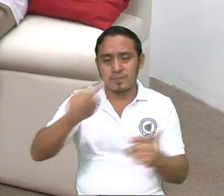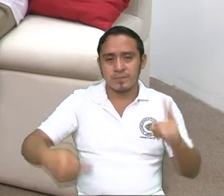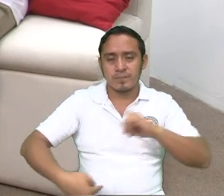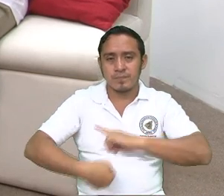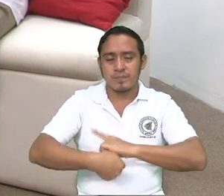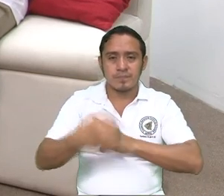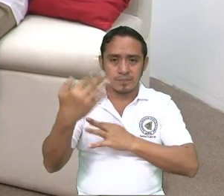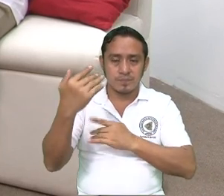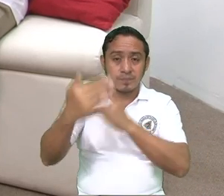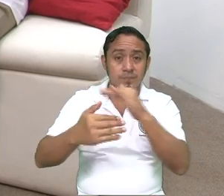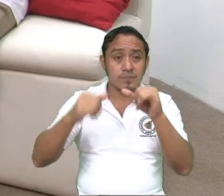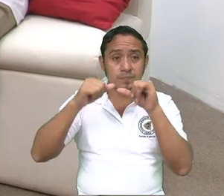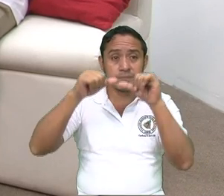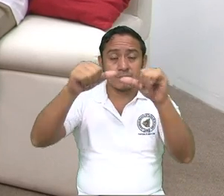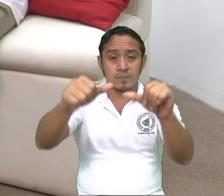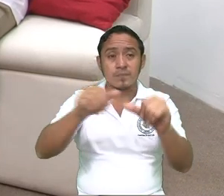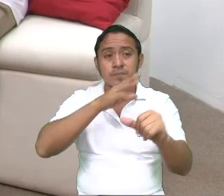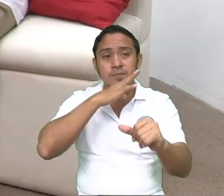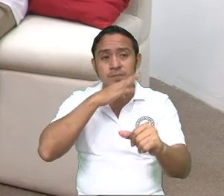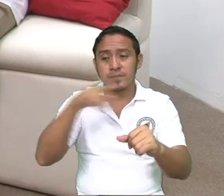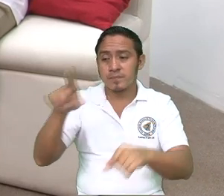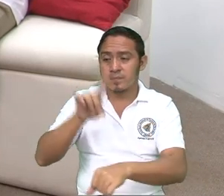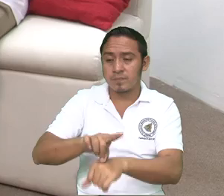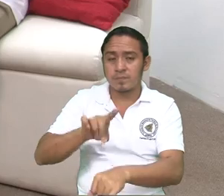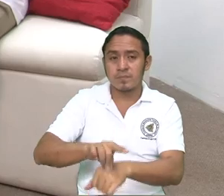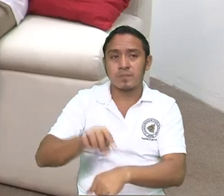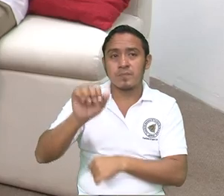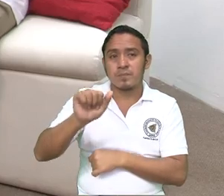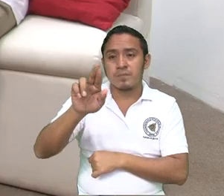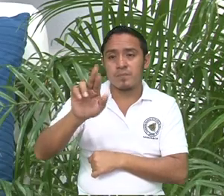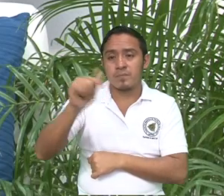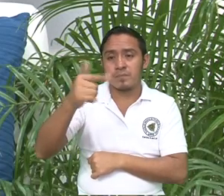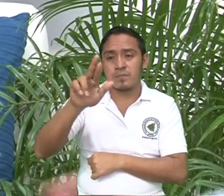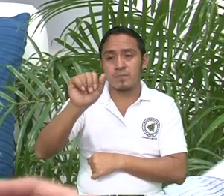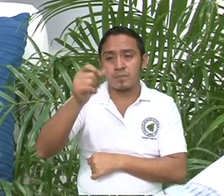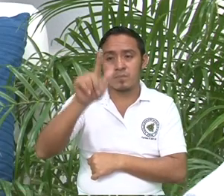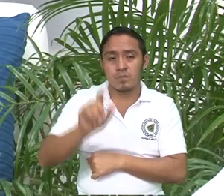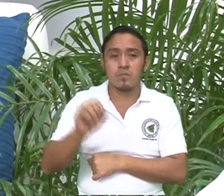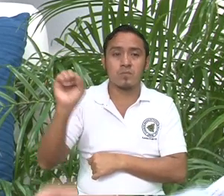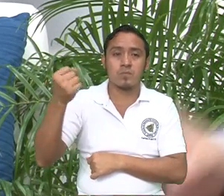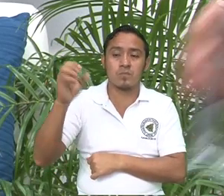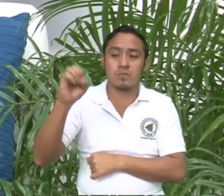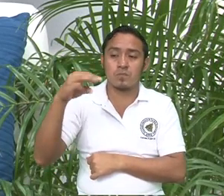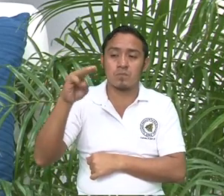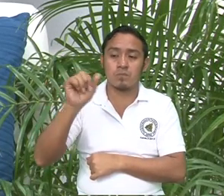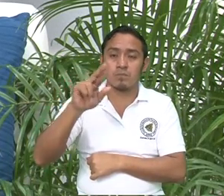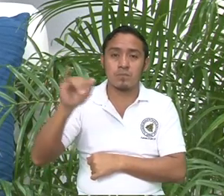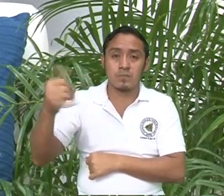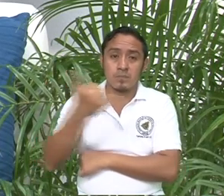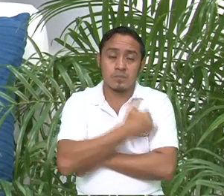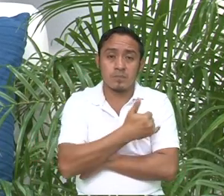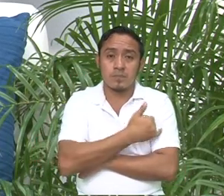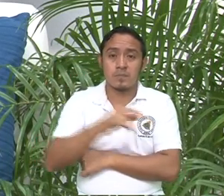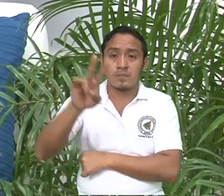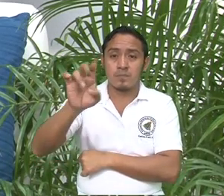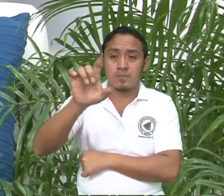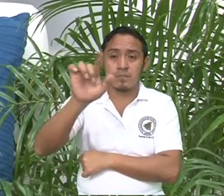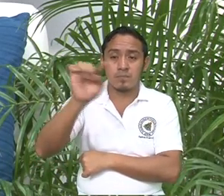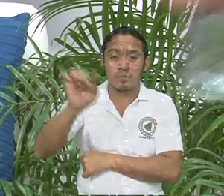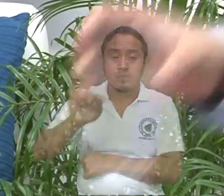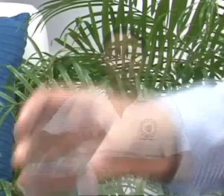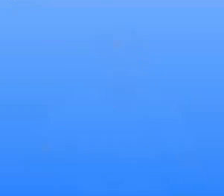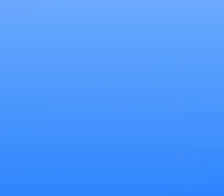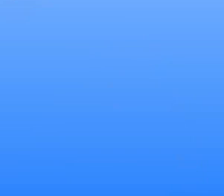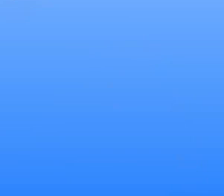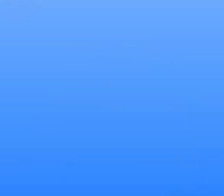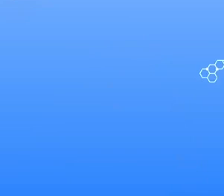cambie de canal que al volver continuaremos conversando con el doctor augusto somarriba internista del hospital fernando vélez paiz sobre la anemia